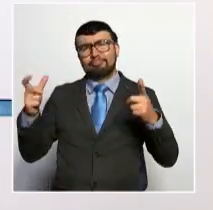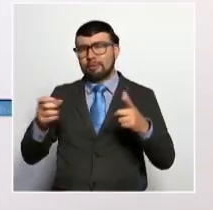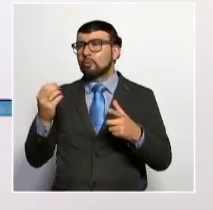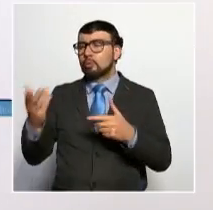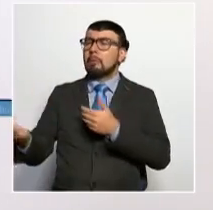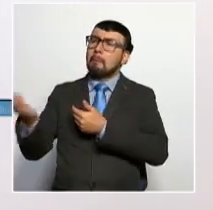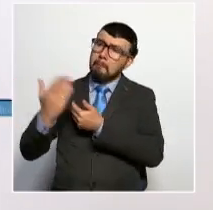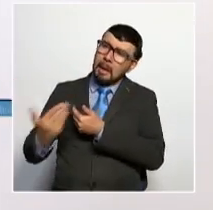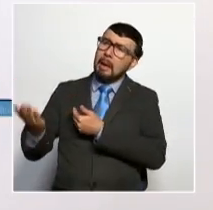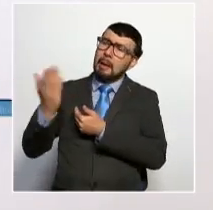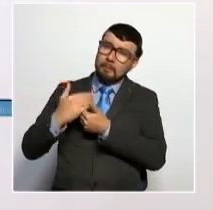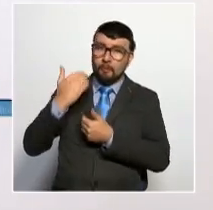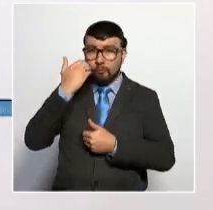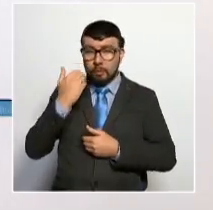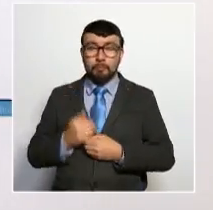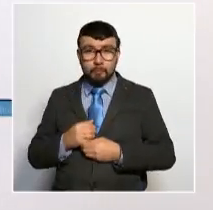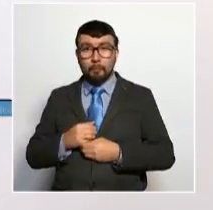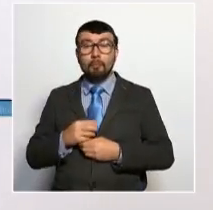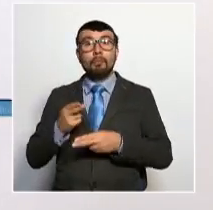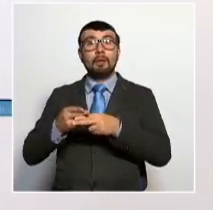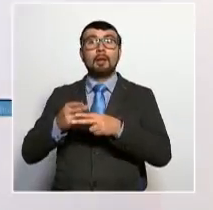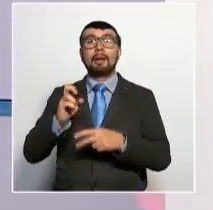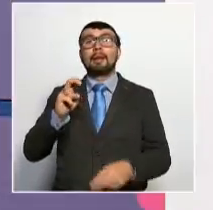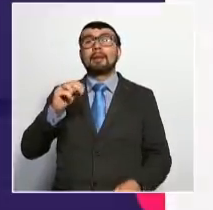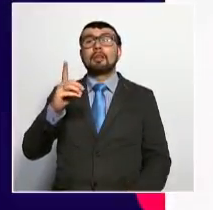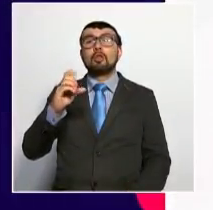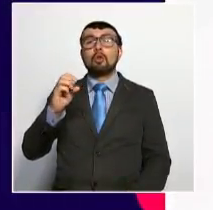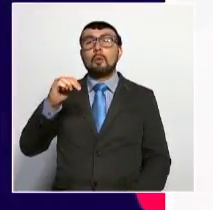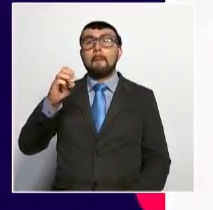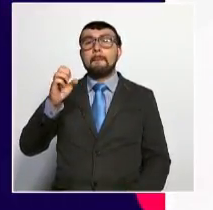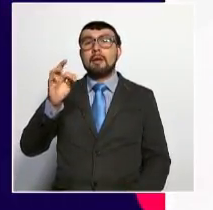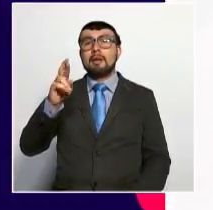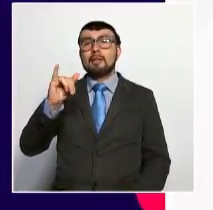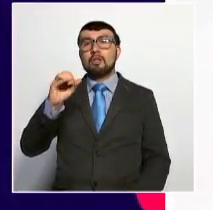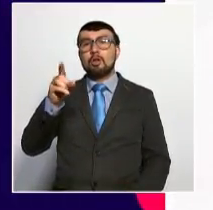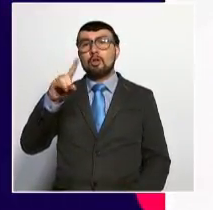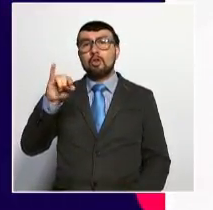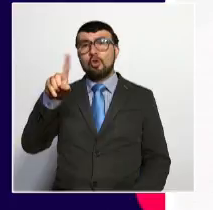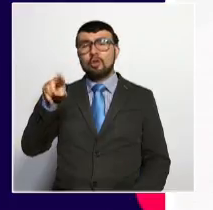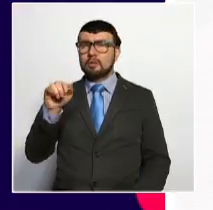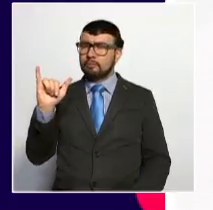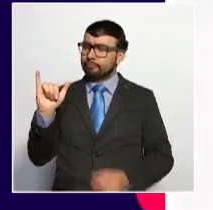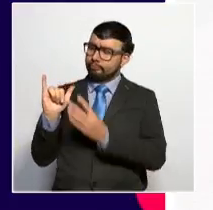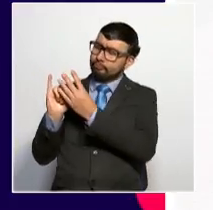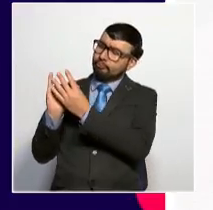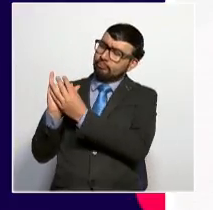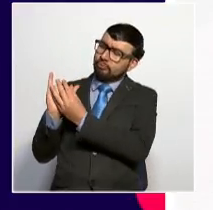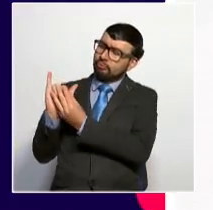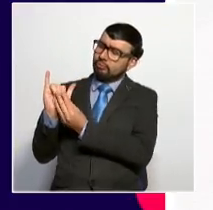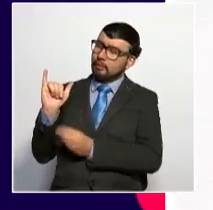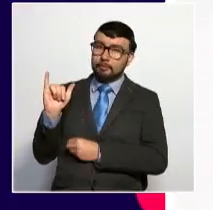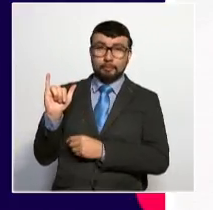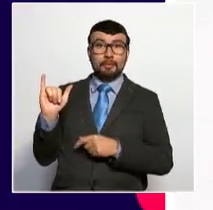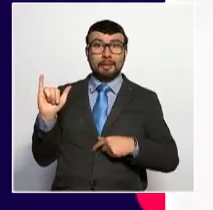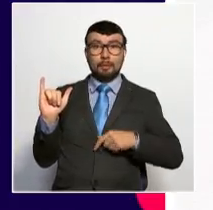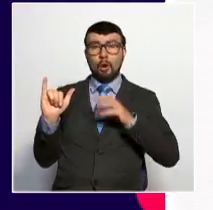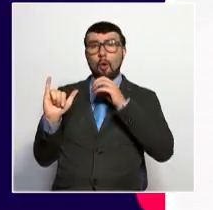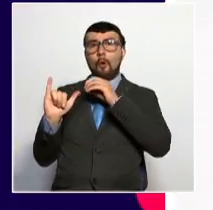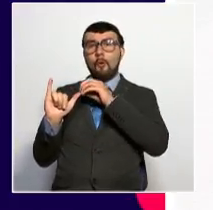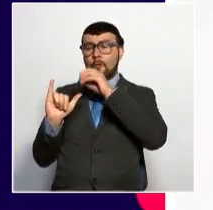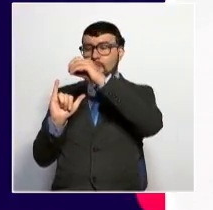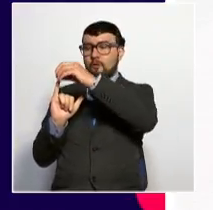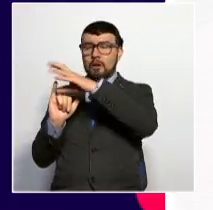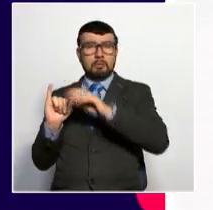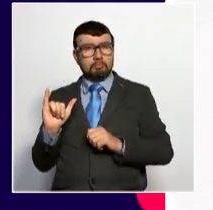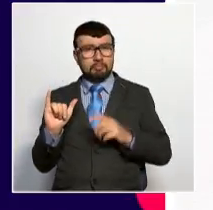en la consulta. Entonces, la endometriosis, vamos a ir a la imagen, vamos a ver cómo se genera la endometriosis. Aquí tenemos nuestros ovarios. Recordemos que